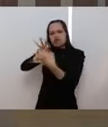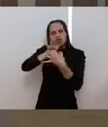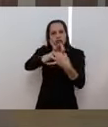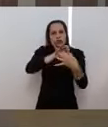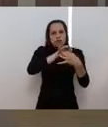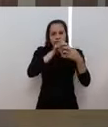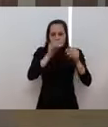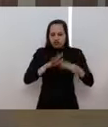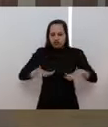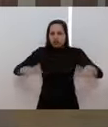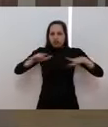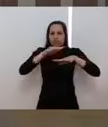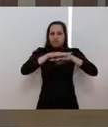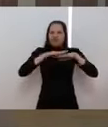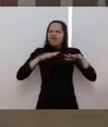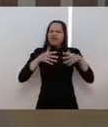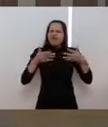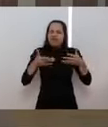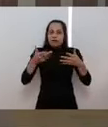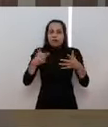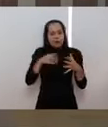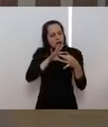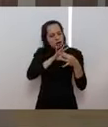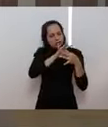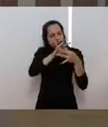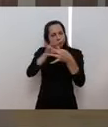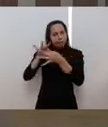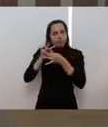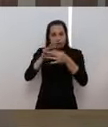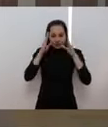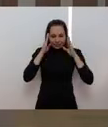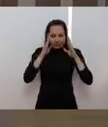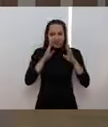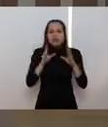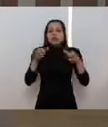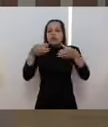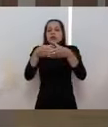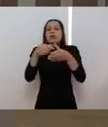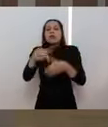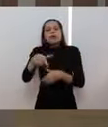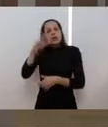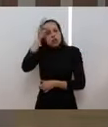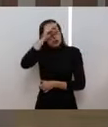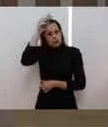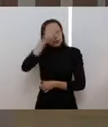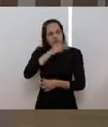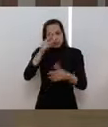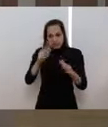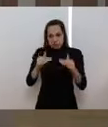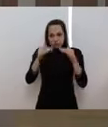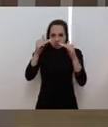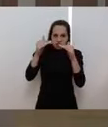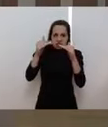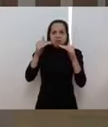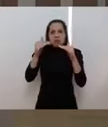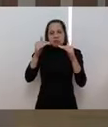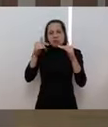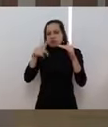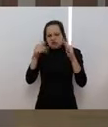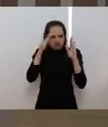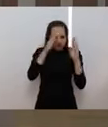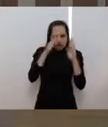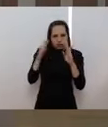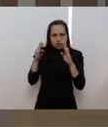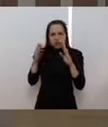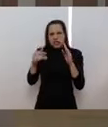permite esto permite la integralidad de la atención ya que como hospital militar somos la alta complejidad y mediana complejidad y para algunos